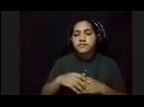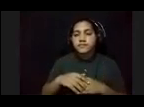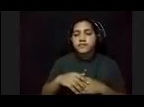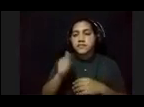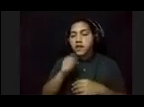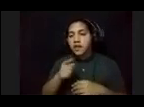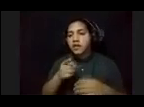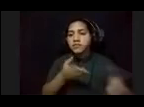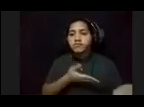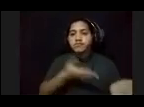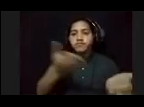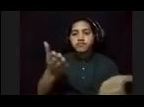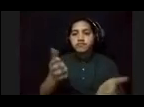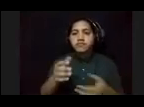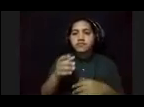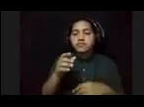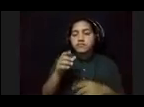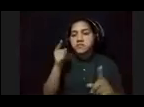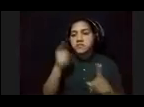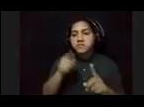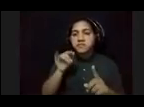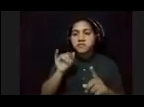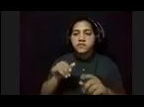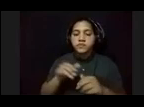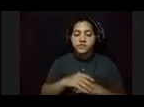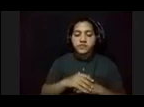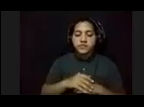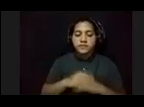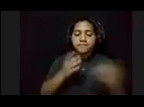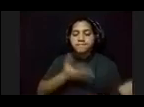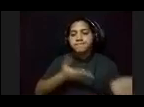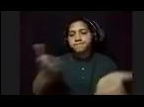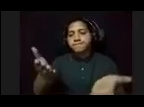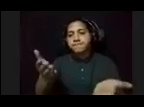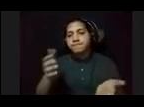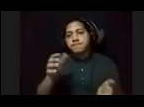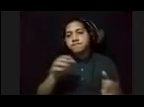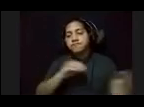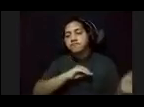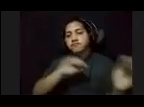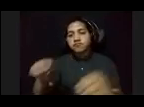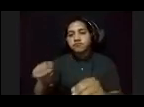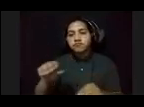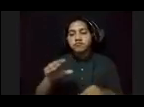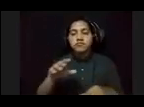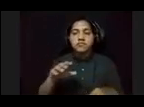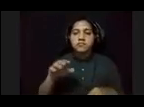lugar exclusivo para estos fines, ¿verdad?, cuando las trasladan a ellas para el edificio del